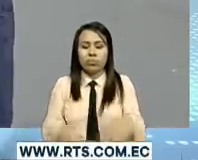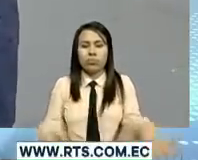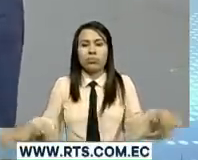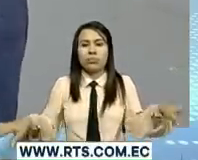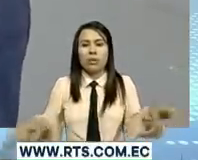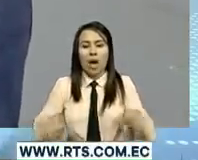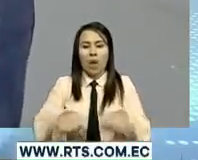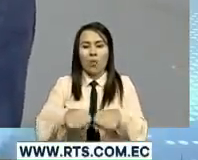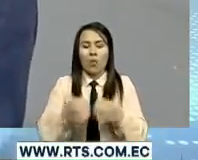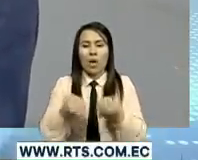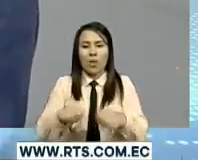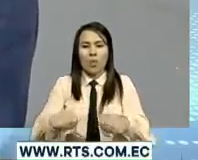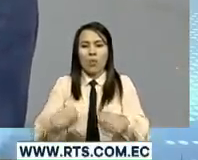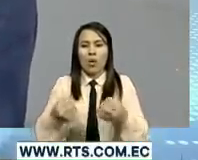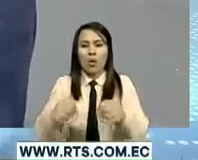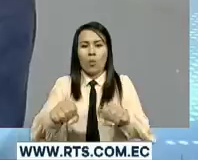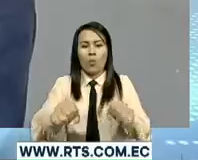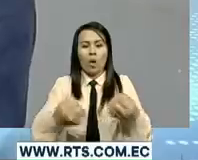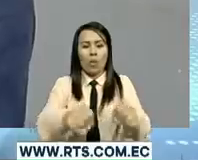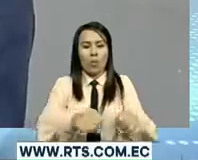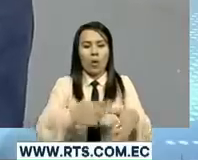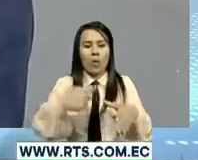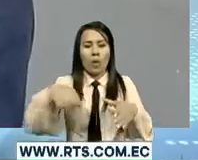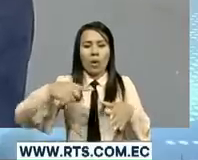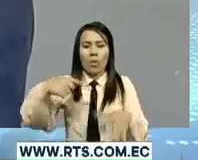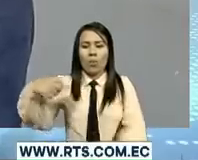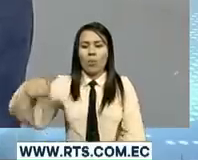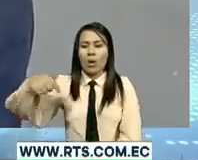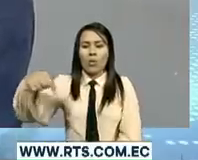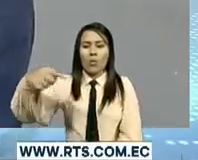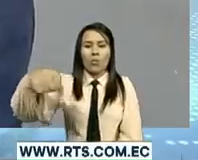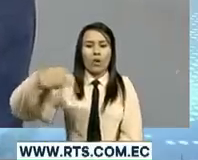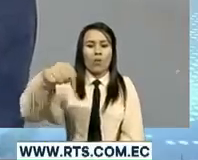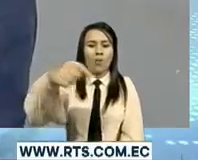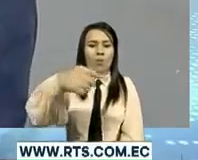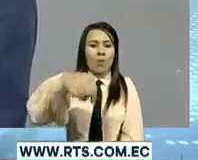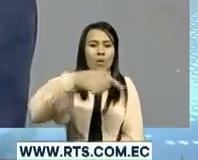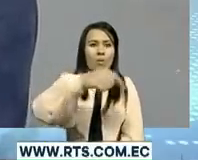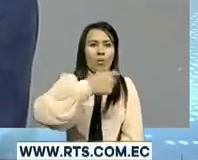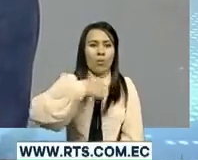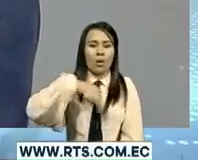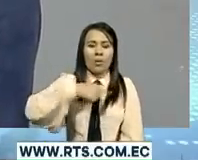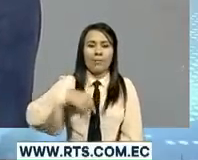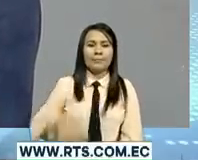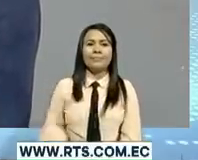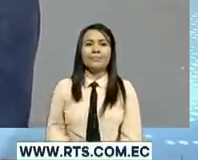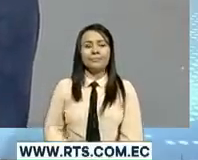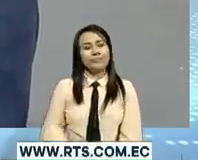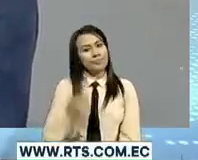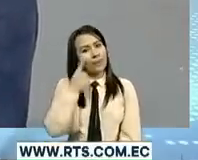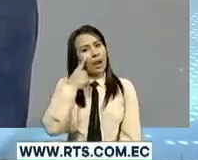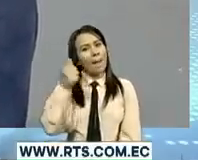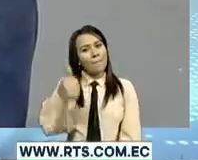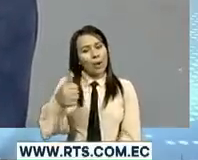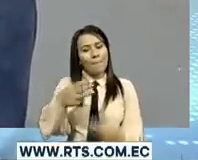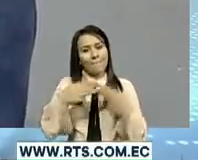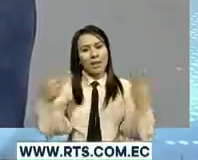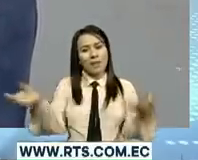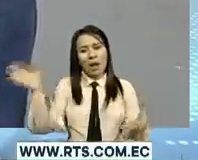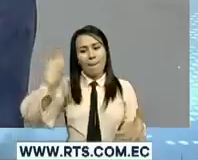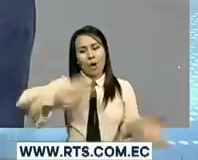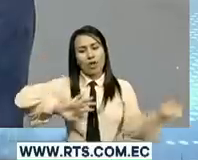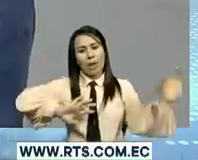los huecazos que aparecen. Así que sería importante que pongan buen material cuando hacen los